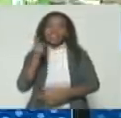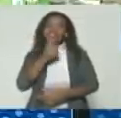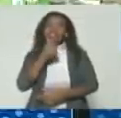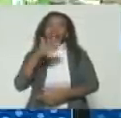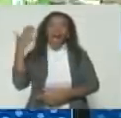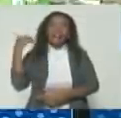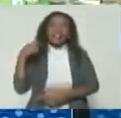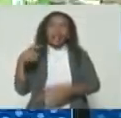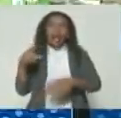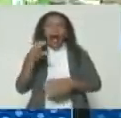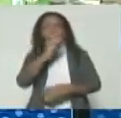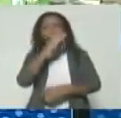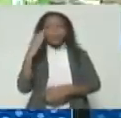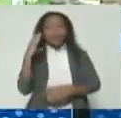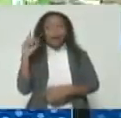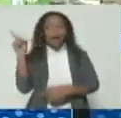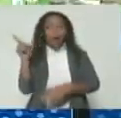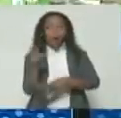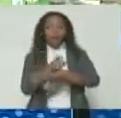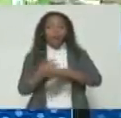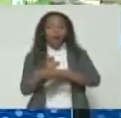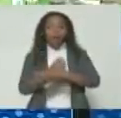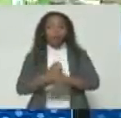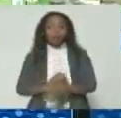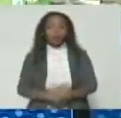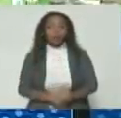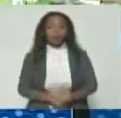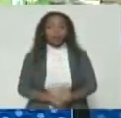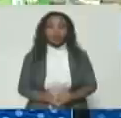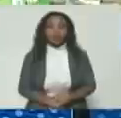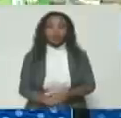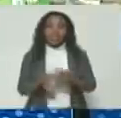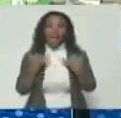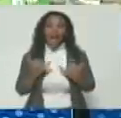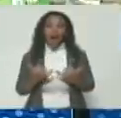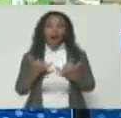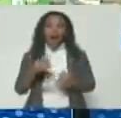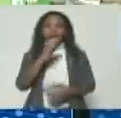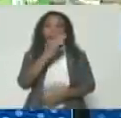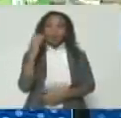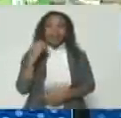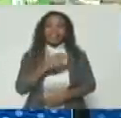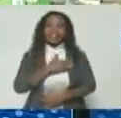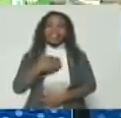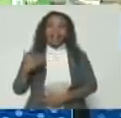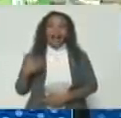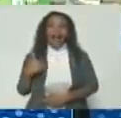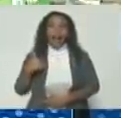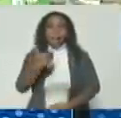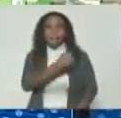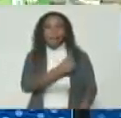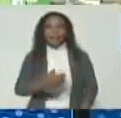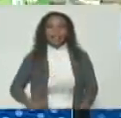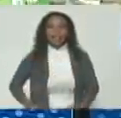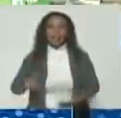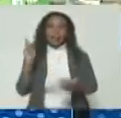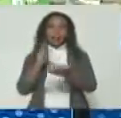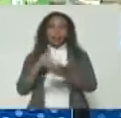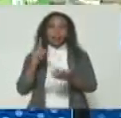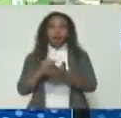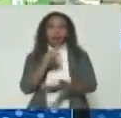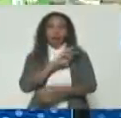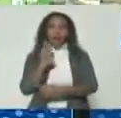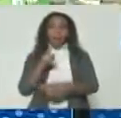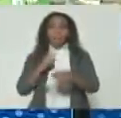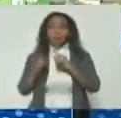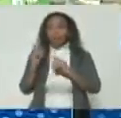aquí? Capriles Radonqui. Ahora Capriles quiere ser presidente de la República. Bueno,